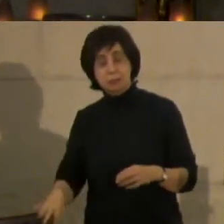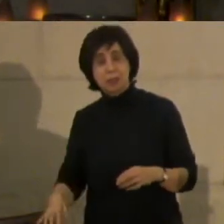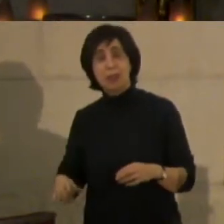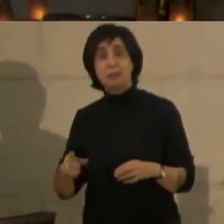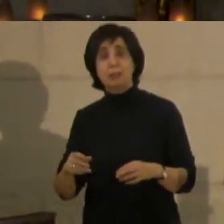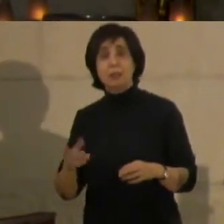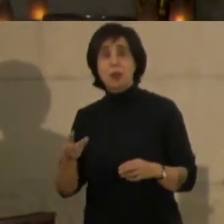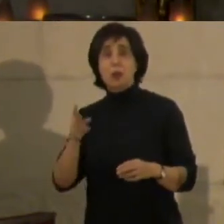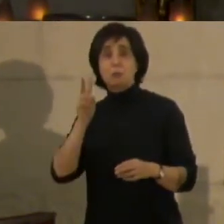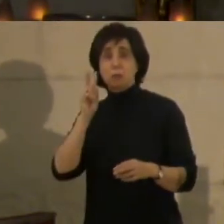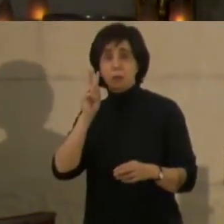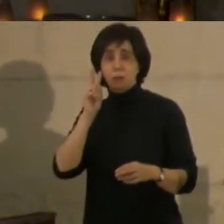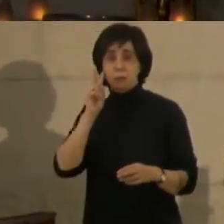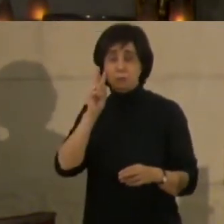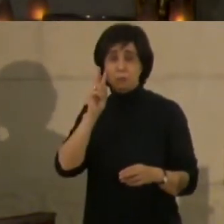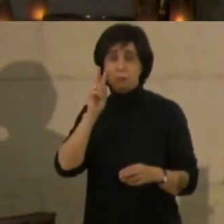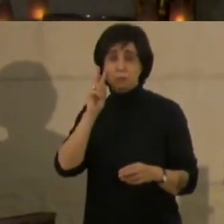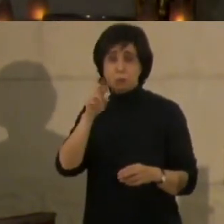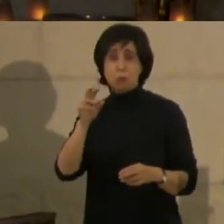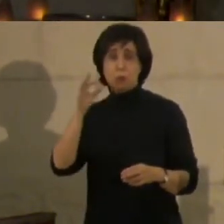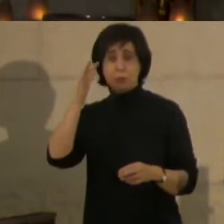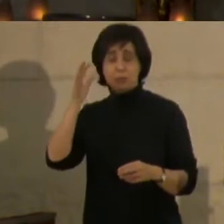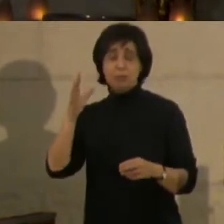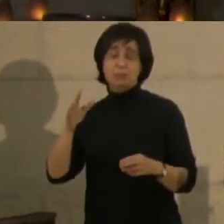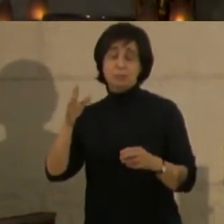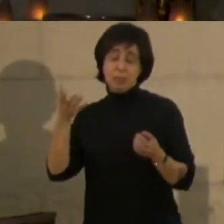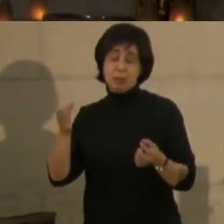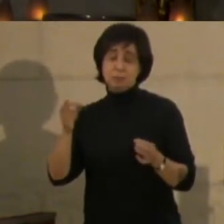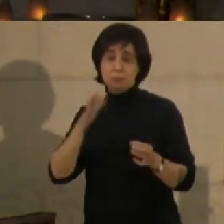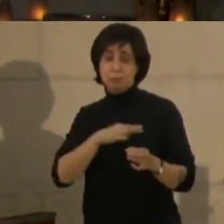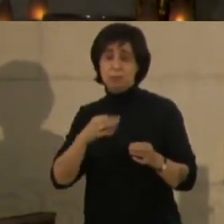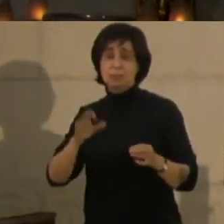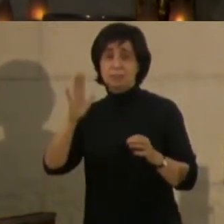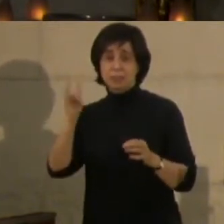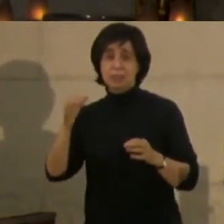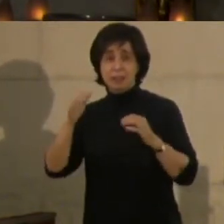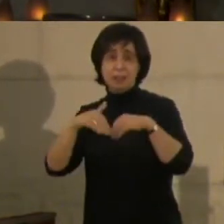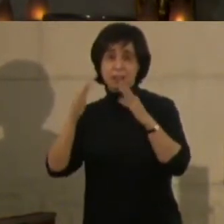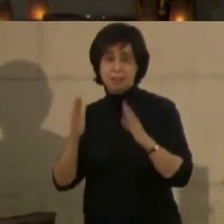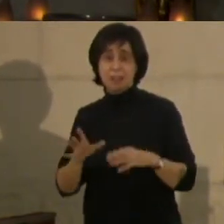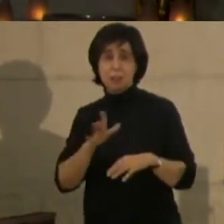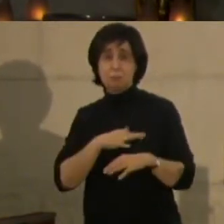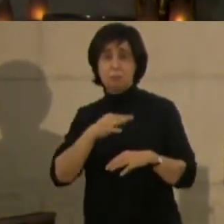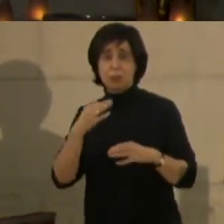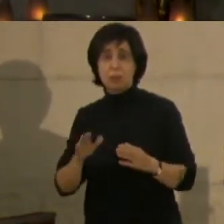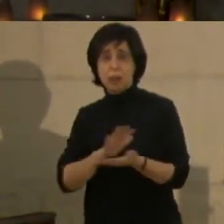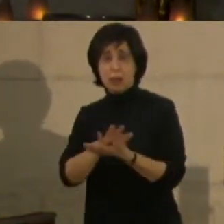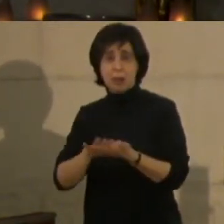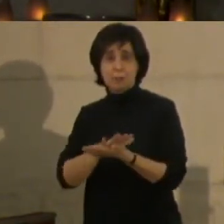veces sea por obligación, ¿verdad?, de estar en casa, de poder